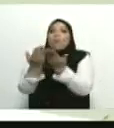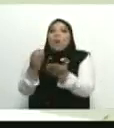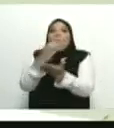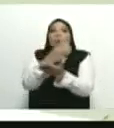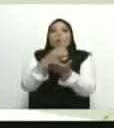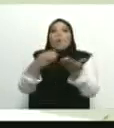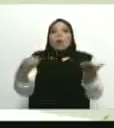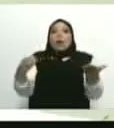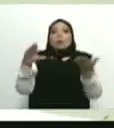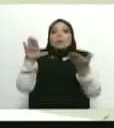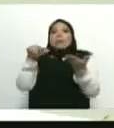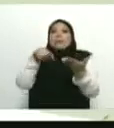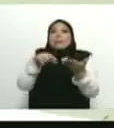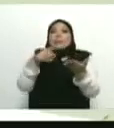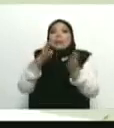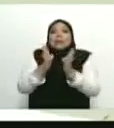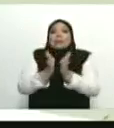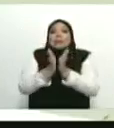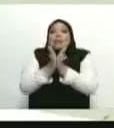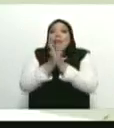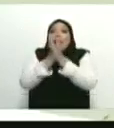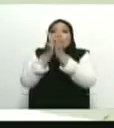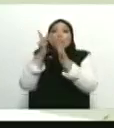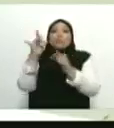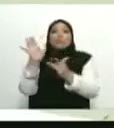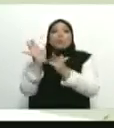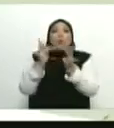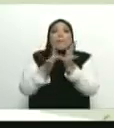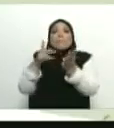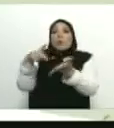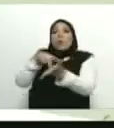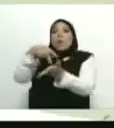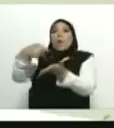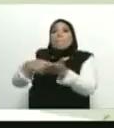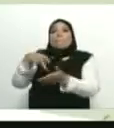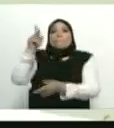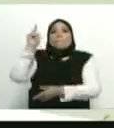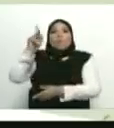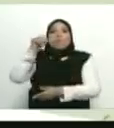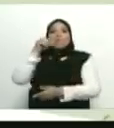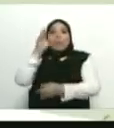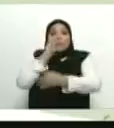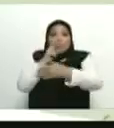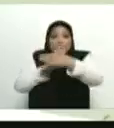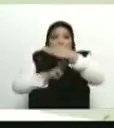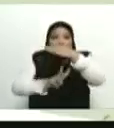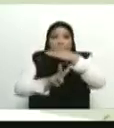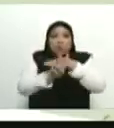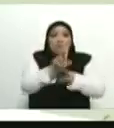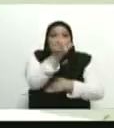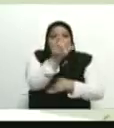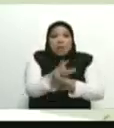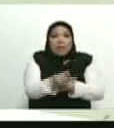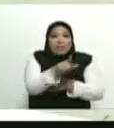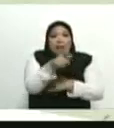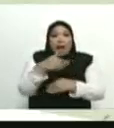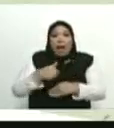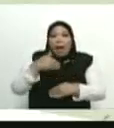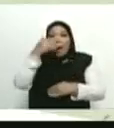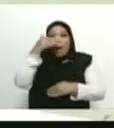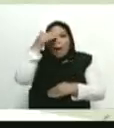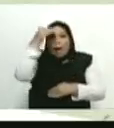de los pueblos musulmanes, libro sagrado del gran profeta Mahoma. Yo repudio